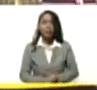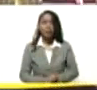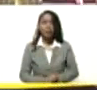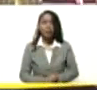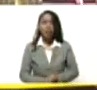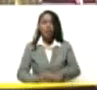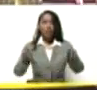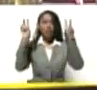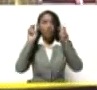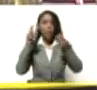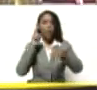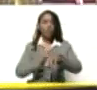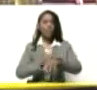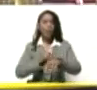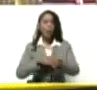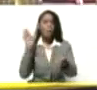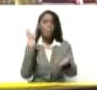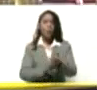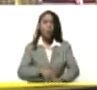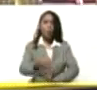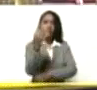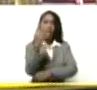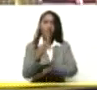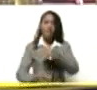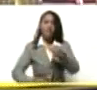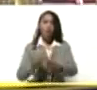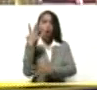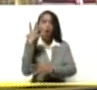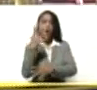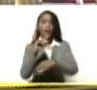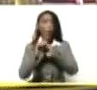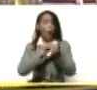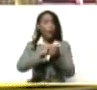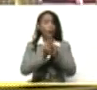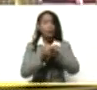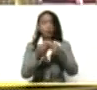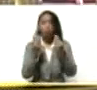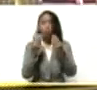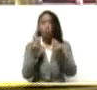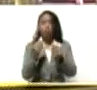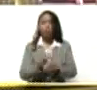Una nueva época marcada por tres elementos fundamentales que lo han cambiado todo.